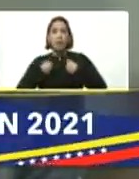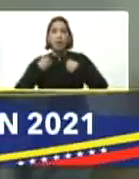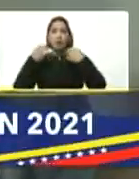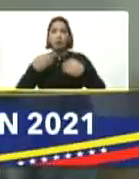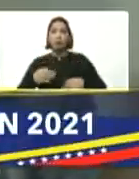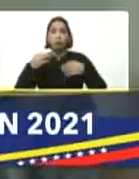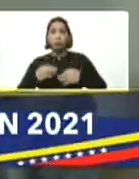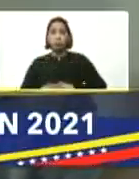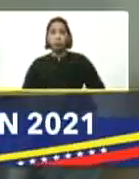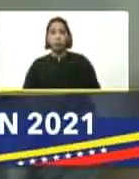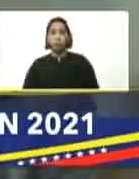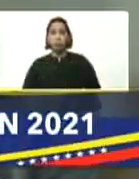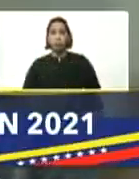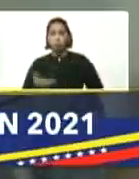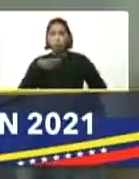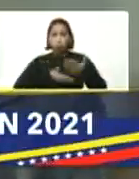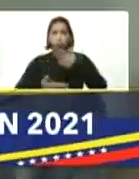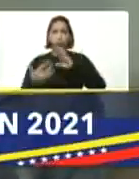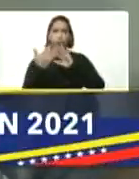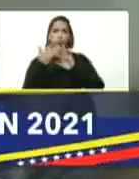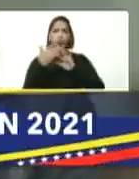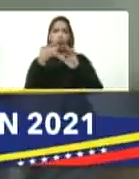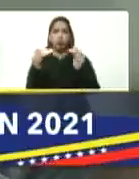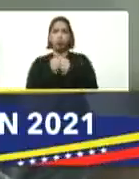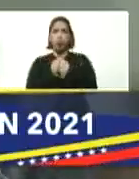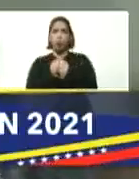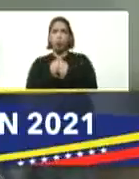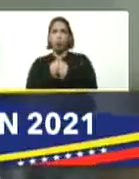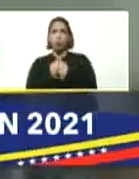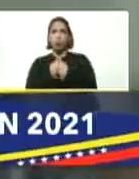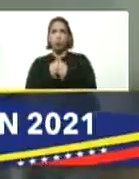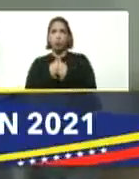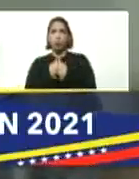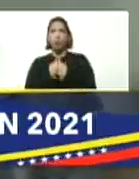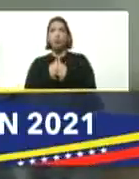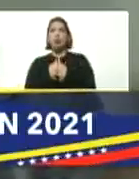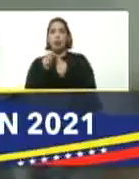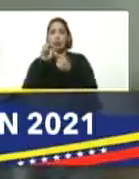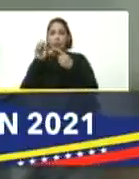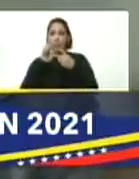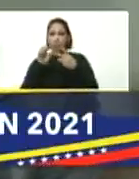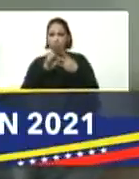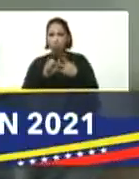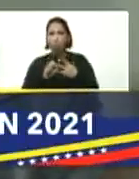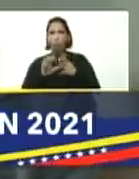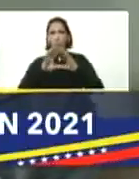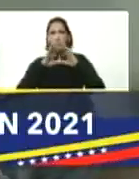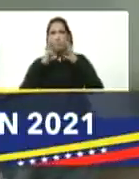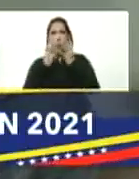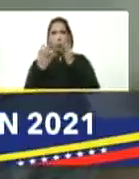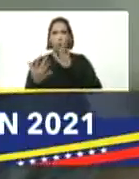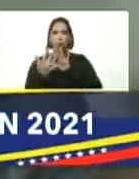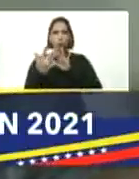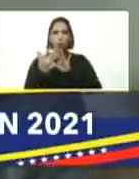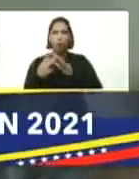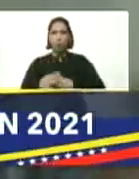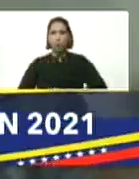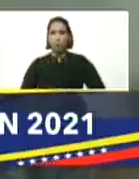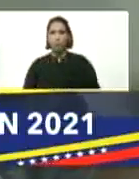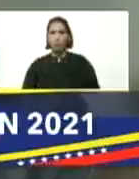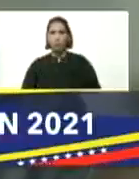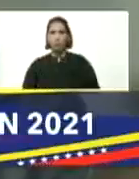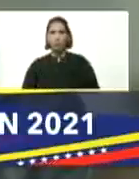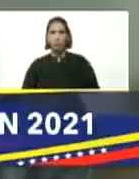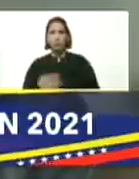cotidiana y que nos relaciona con los medios y nos relaciona con los elementos del mundo, con